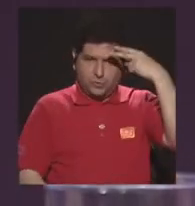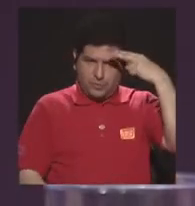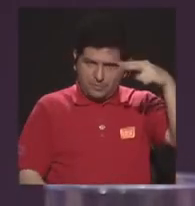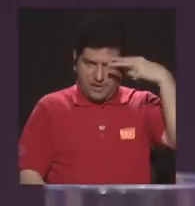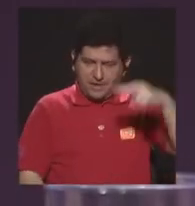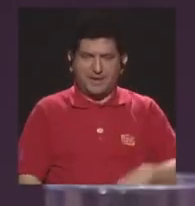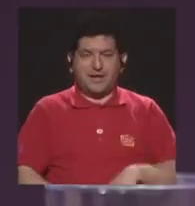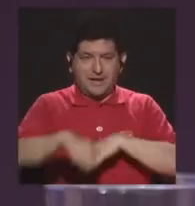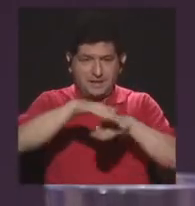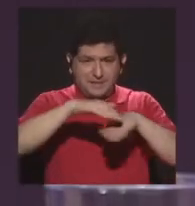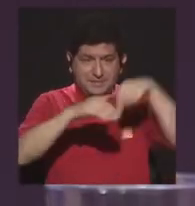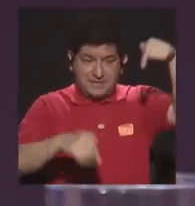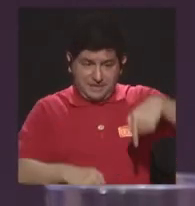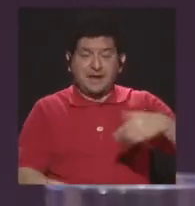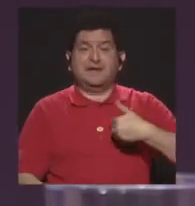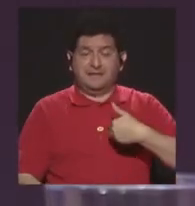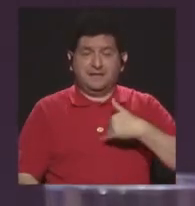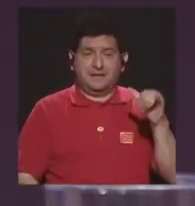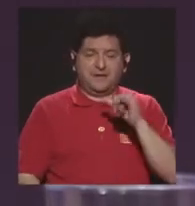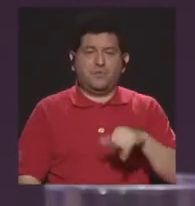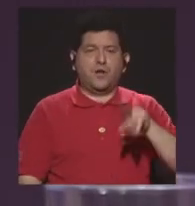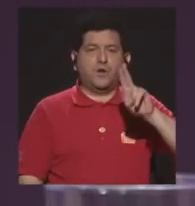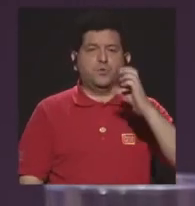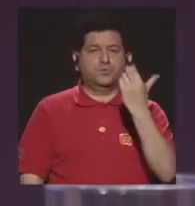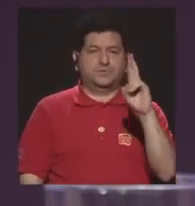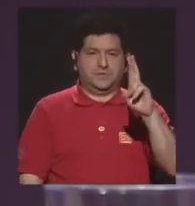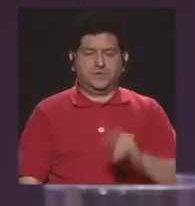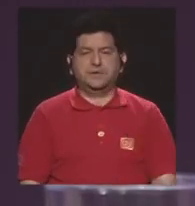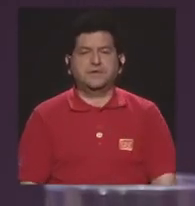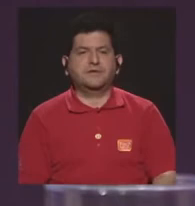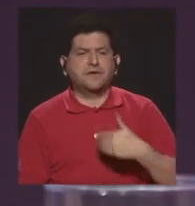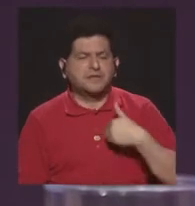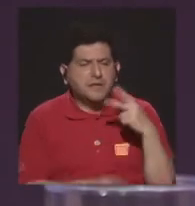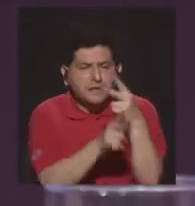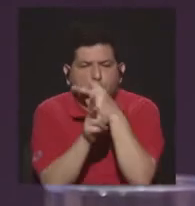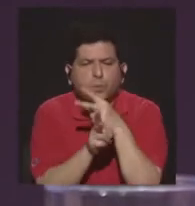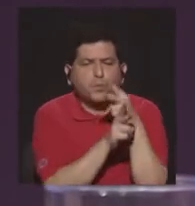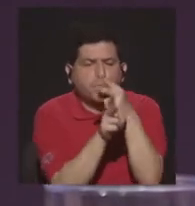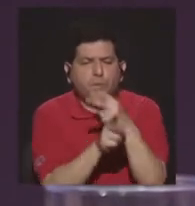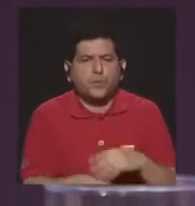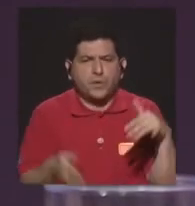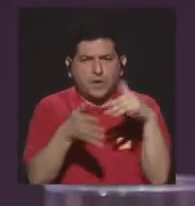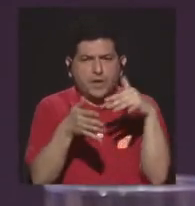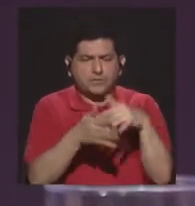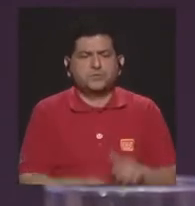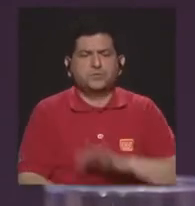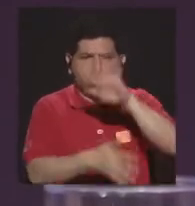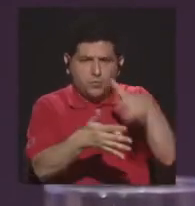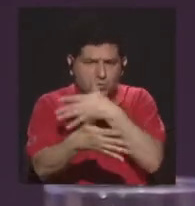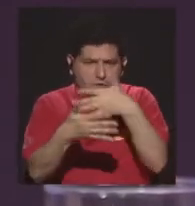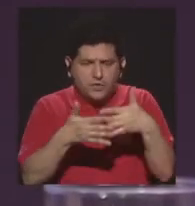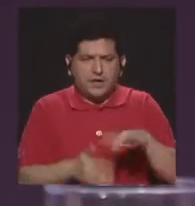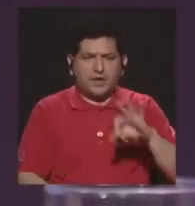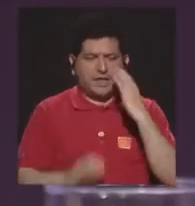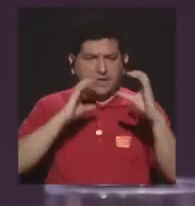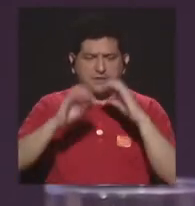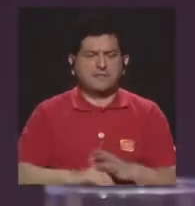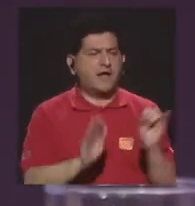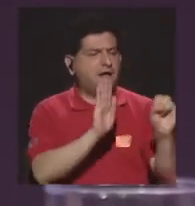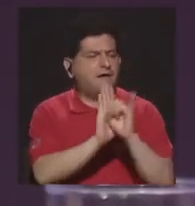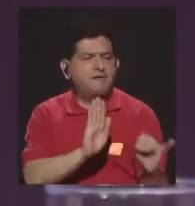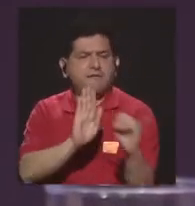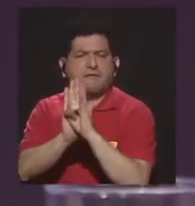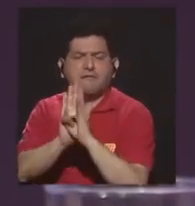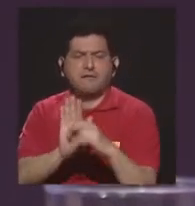su sede aquí en la Universidad de Costa Rica, hicimos un monitoreo, un estudio de agenda mediática para